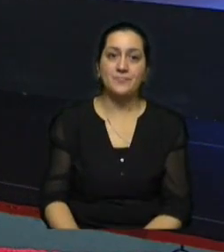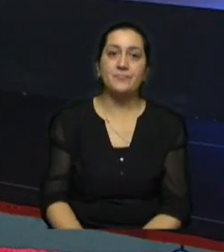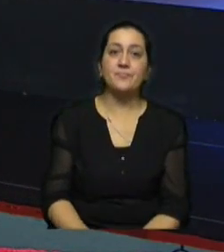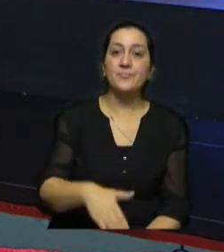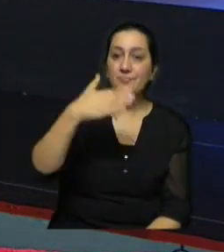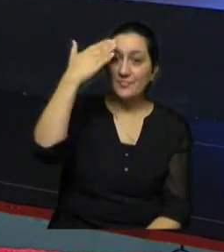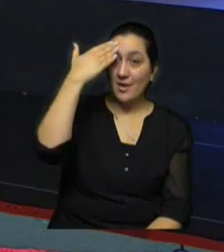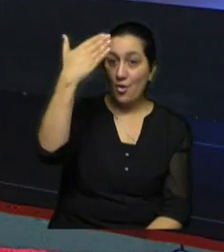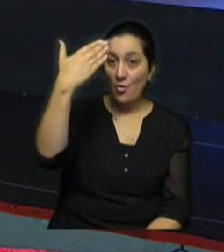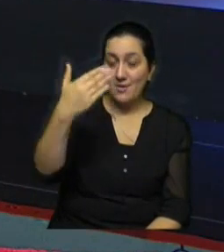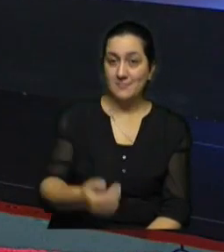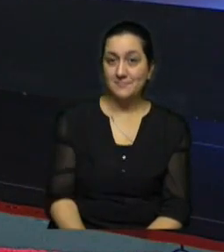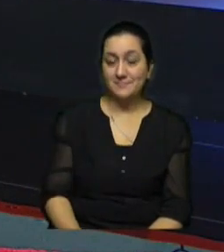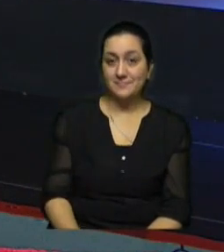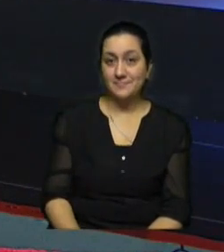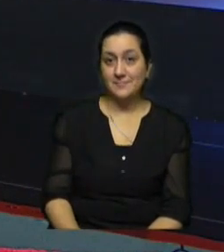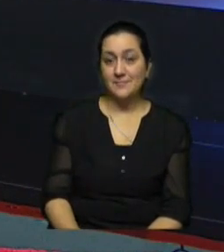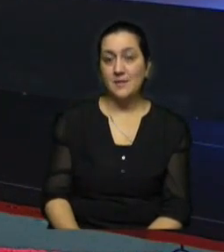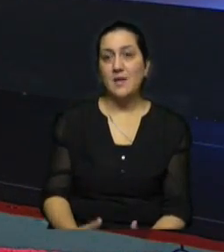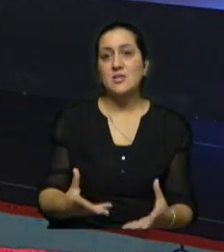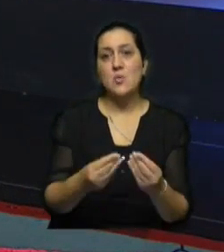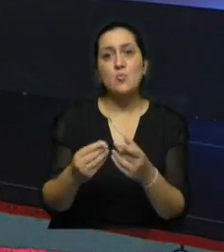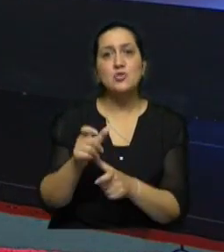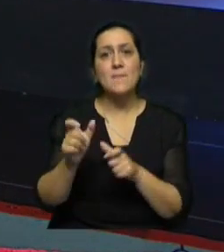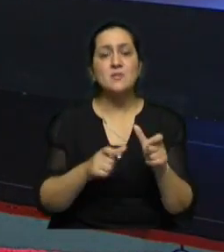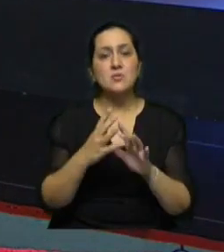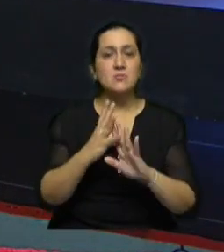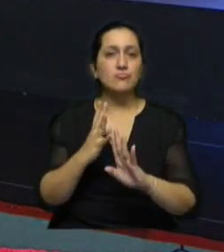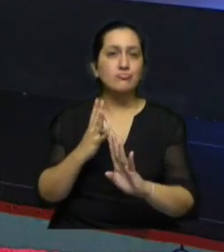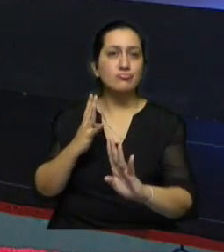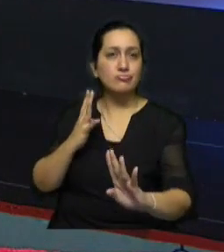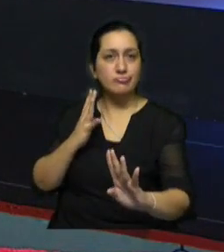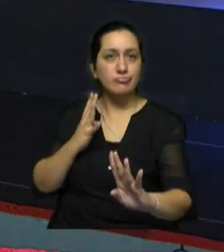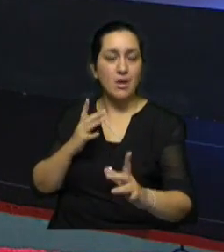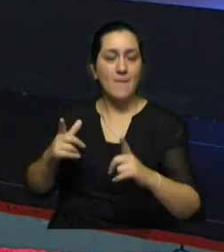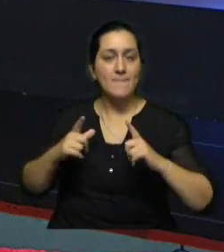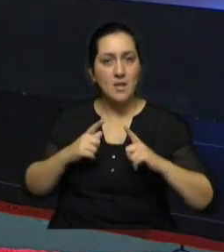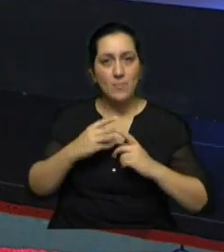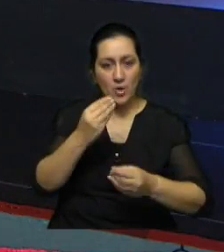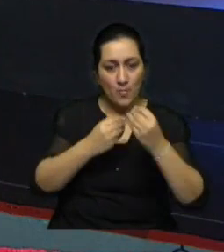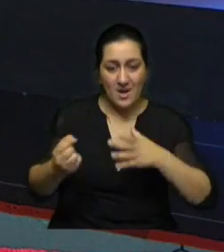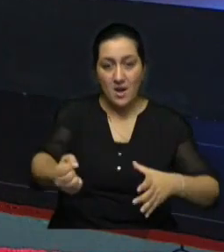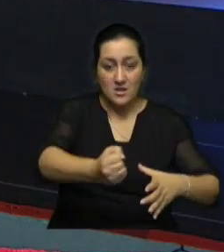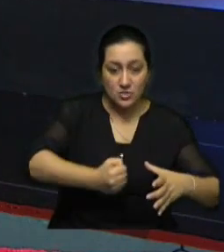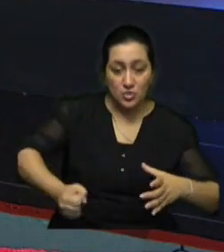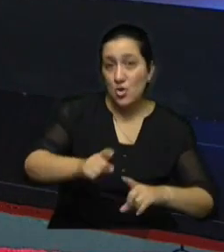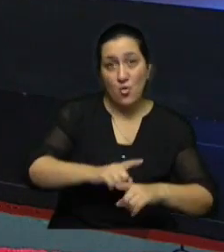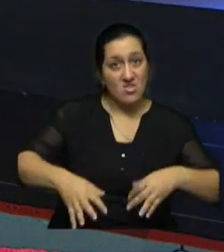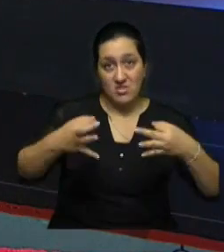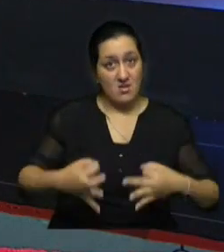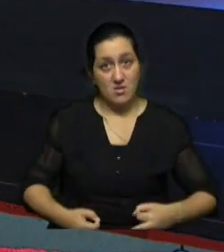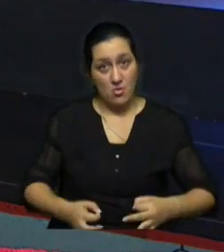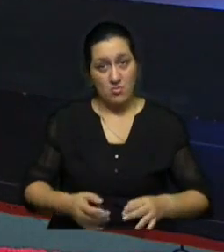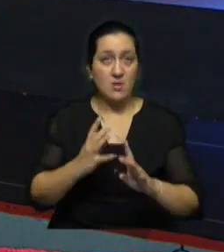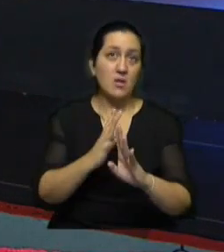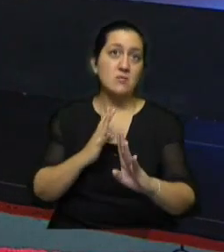gente. El que hayan tantas personas haciendo cola, esperando por comida en las ollas populares, que no es nada digno tener que hacer una cola